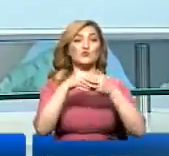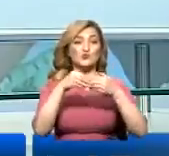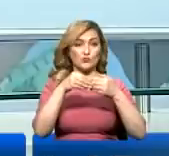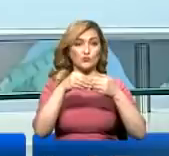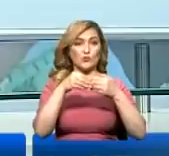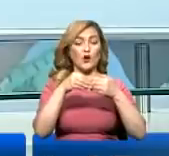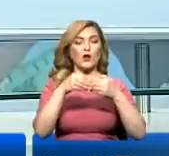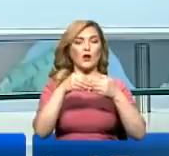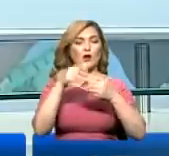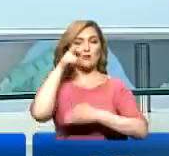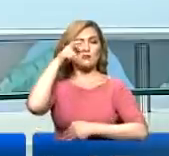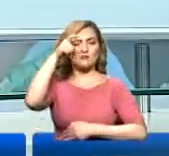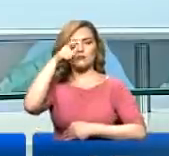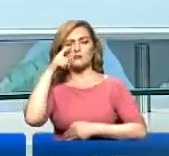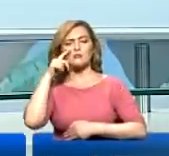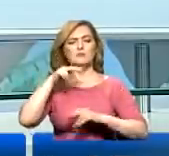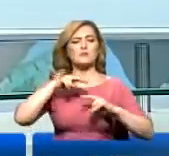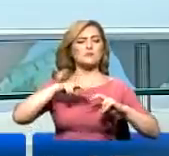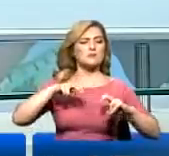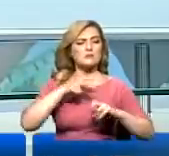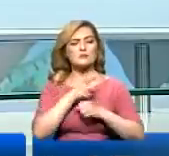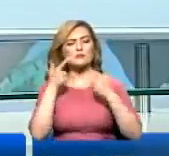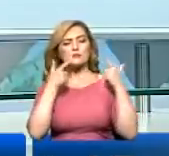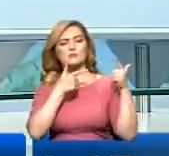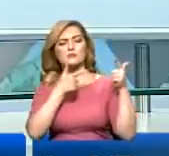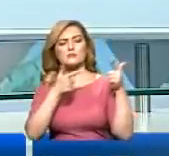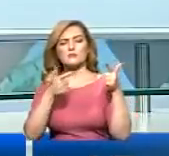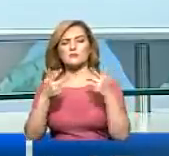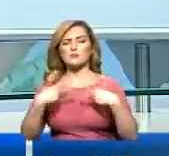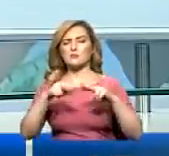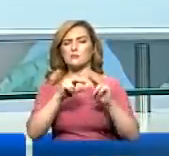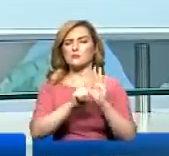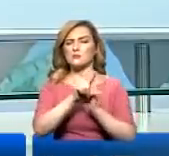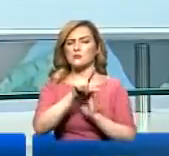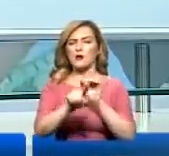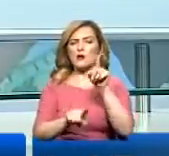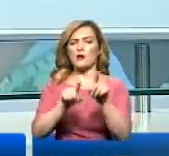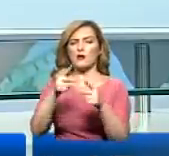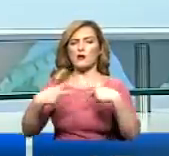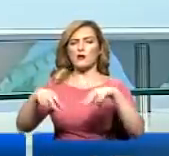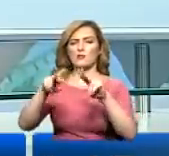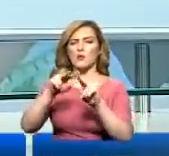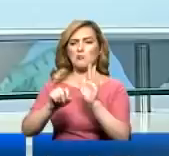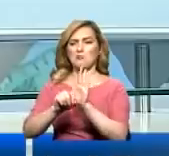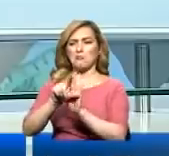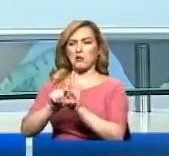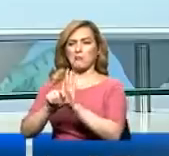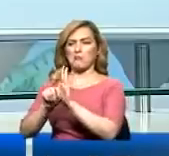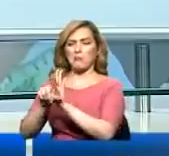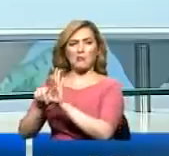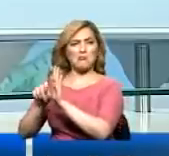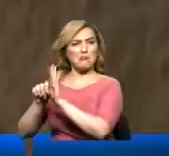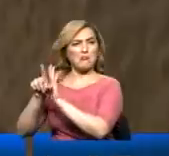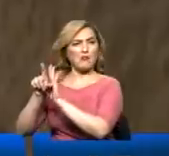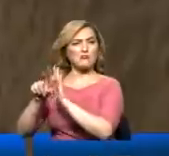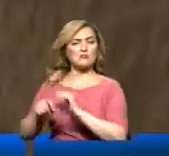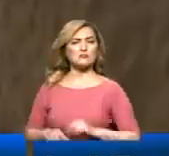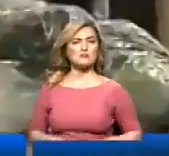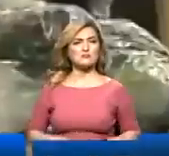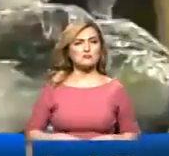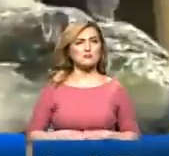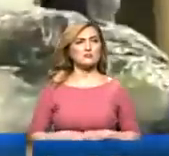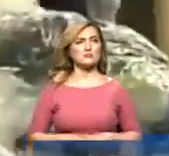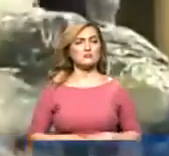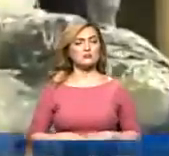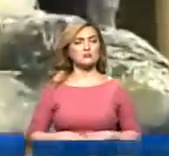es observado por la fiscalía por presunto peculado. Sin embargo, hay otros donde los precios también llaman la atención. Kits